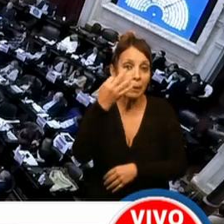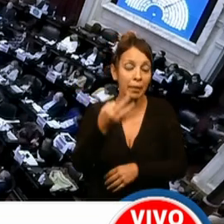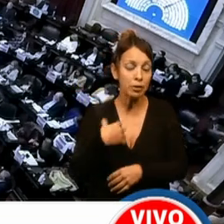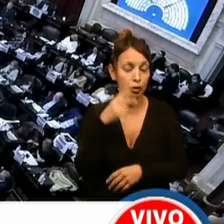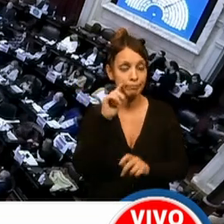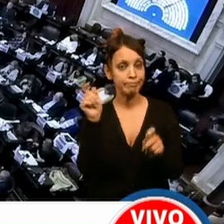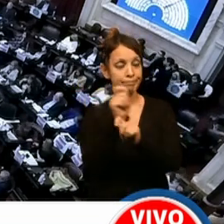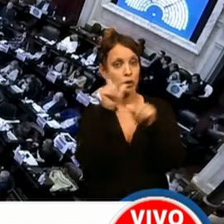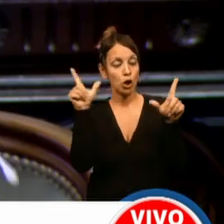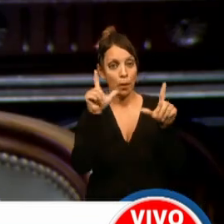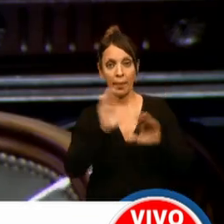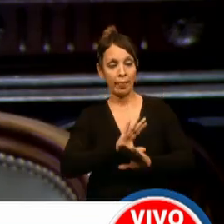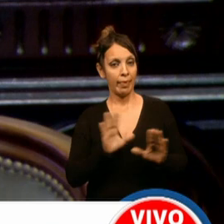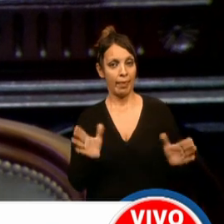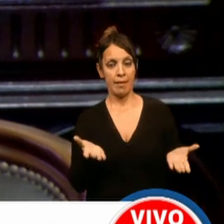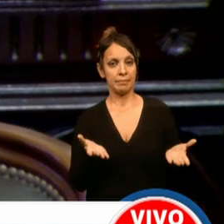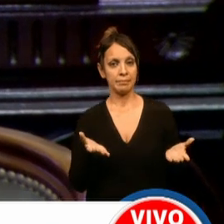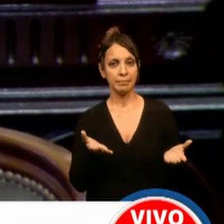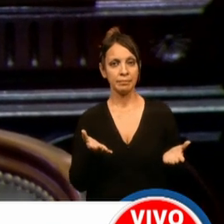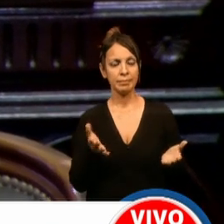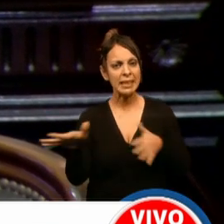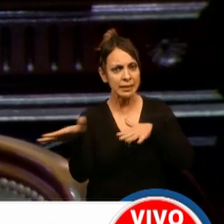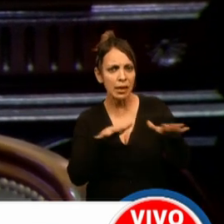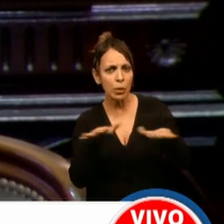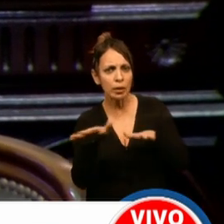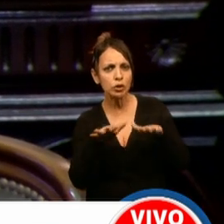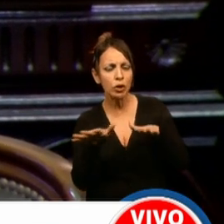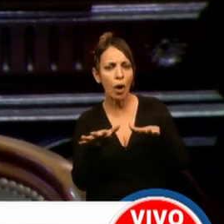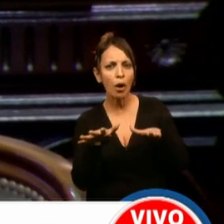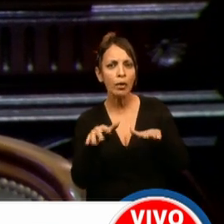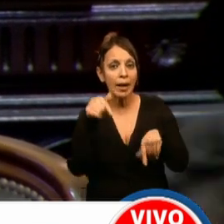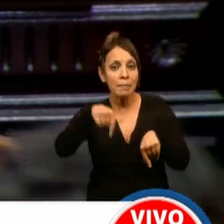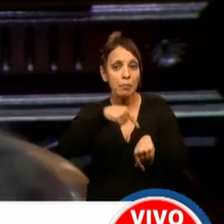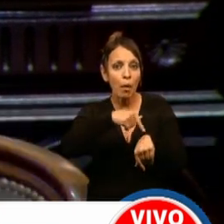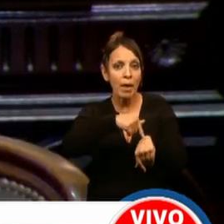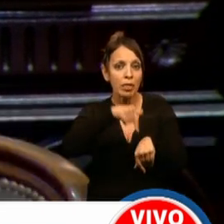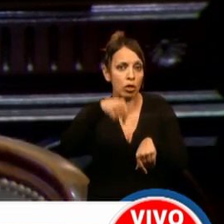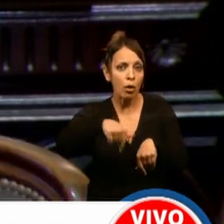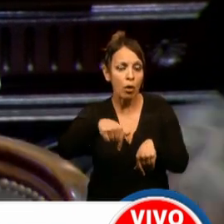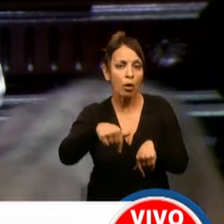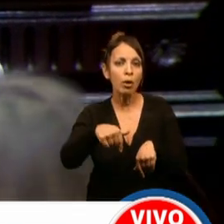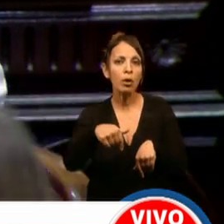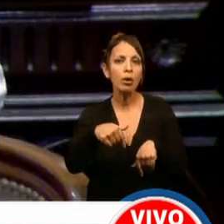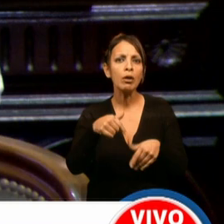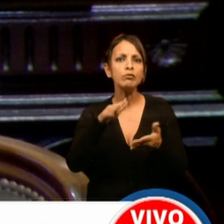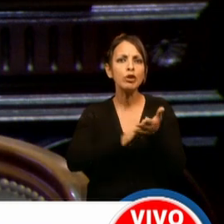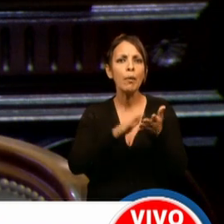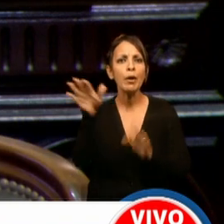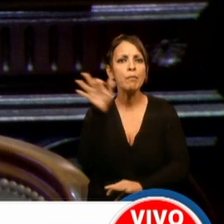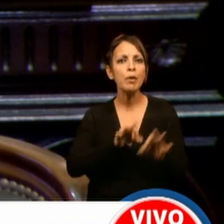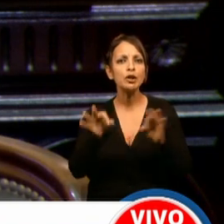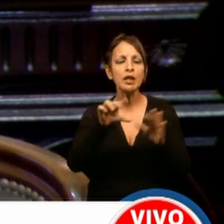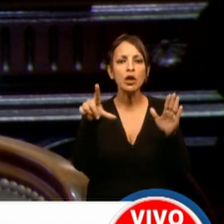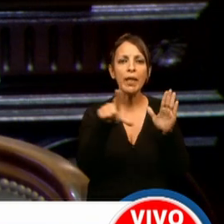que me llama muchísimo la atención la situación que se está produciendo en este momento a partir de un proyecto de